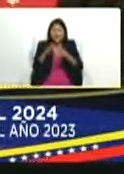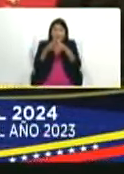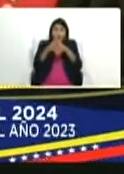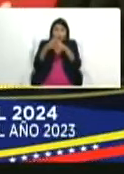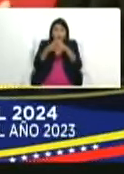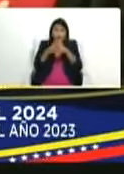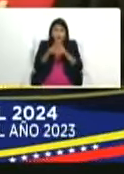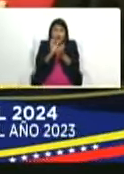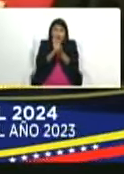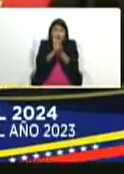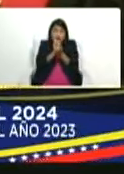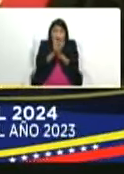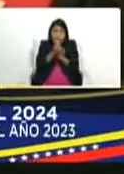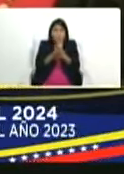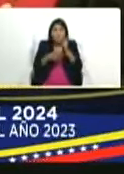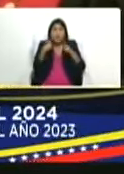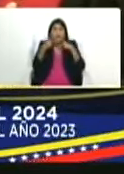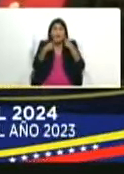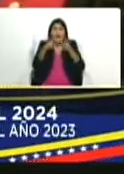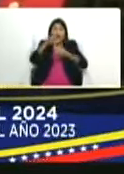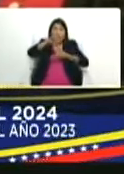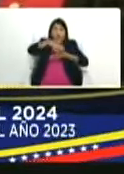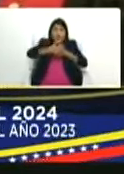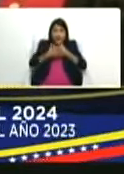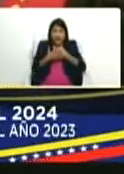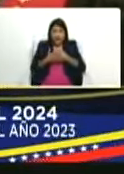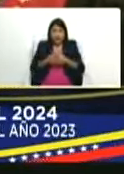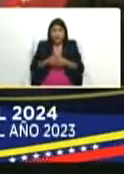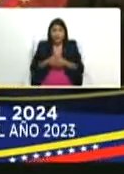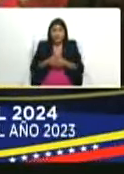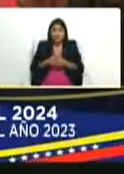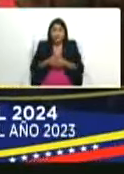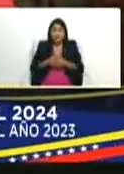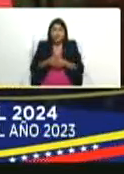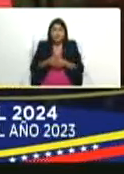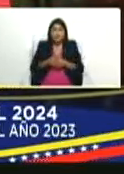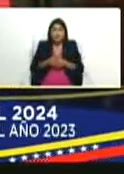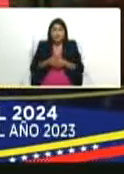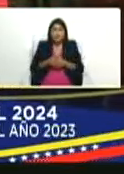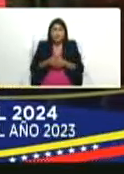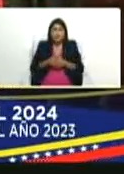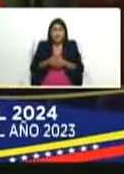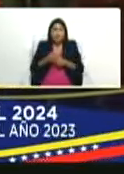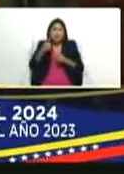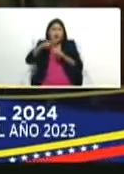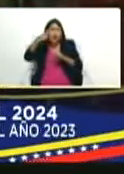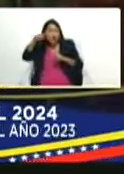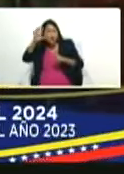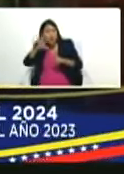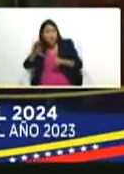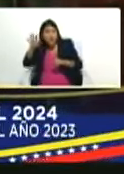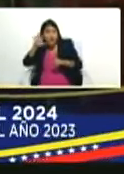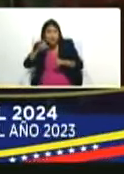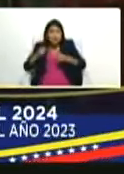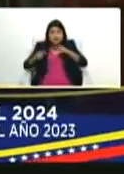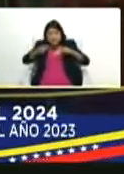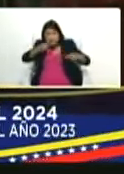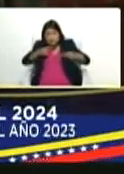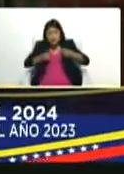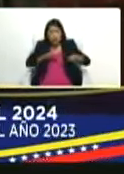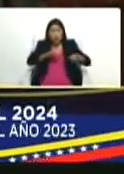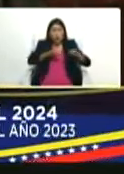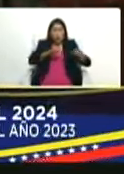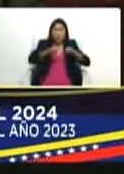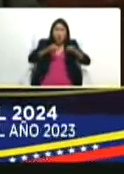la geopolítica latinoamericana, junto a algunas potencias europeas que competían por el control de